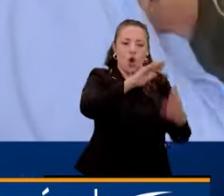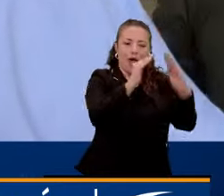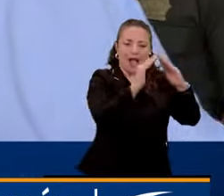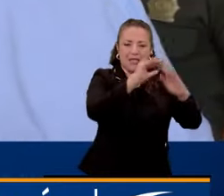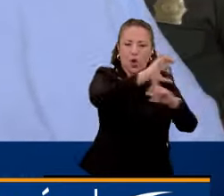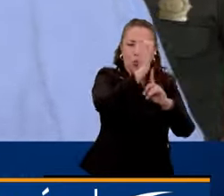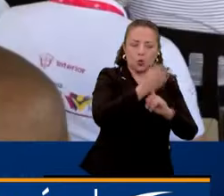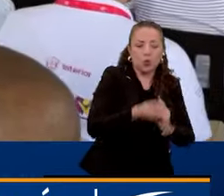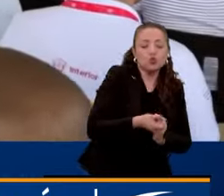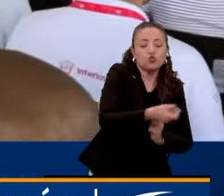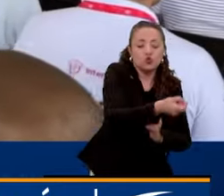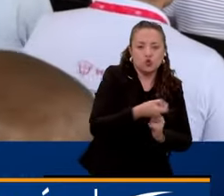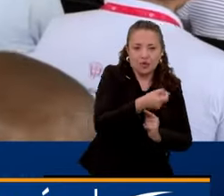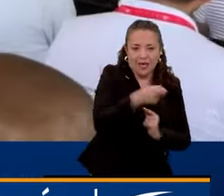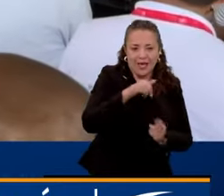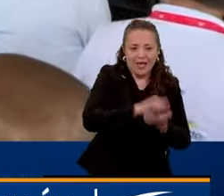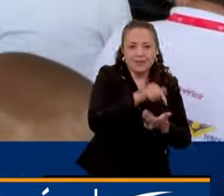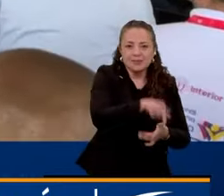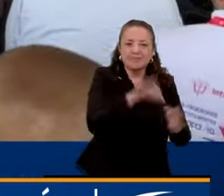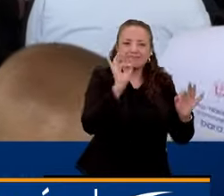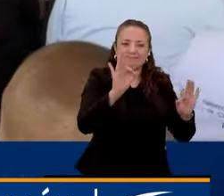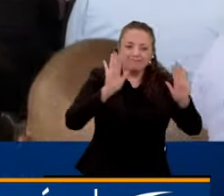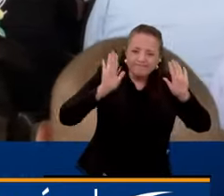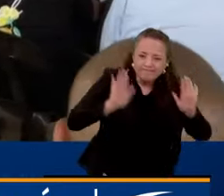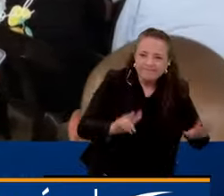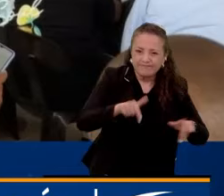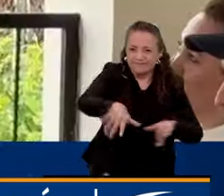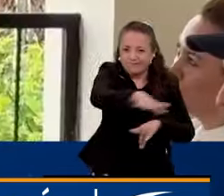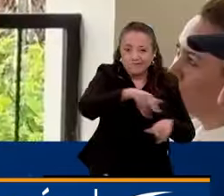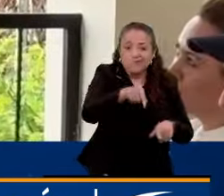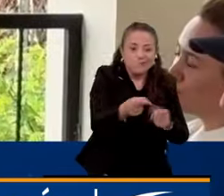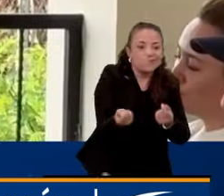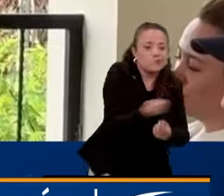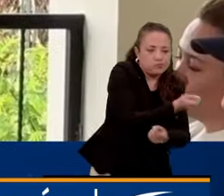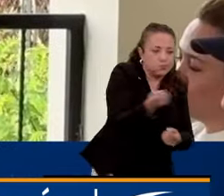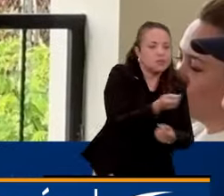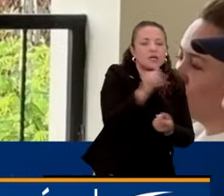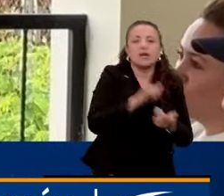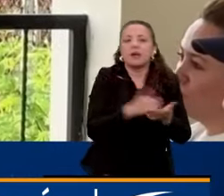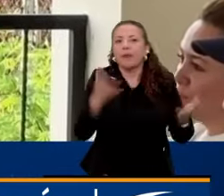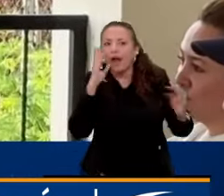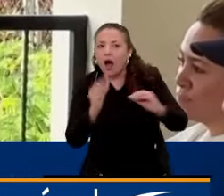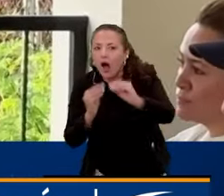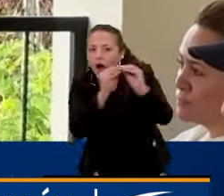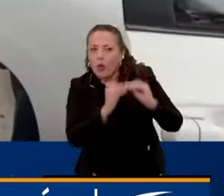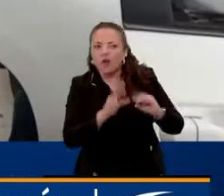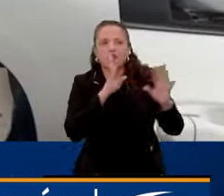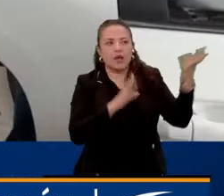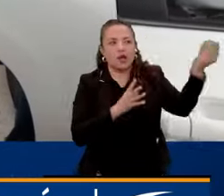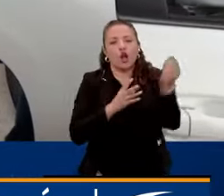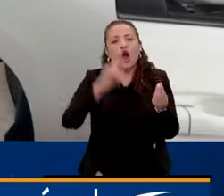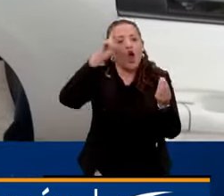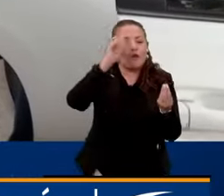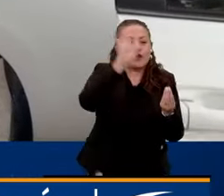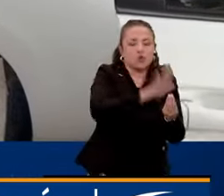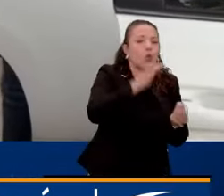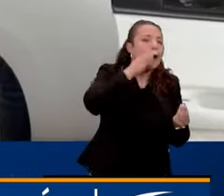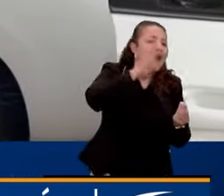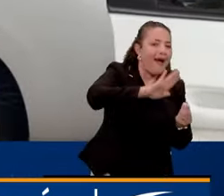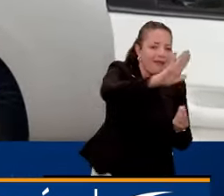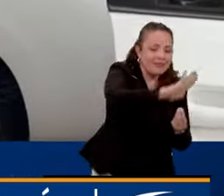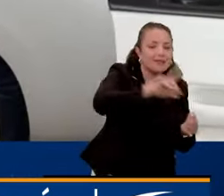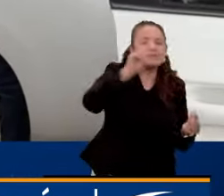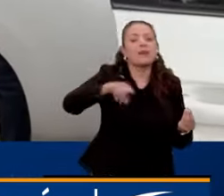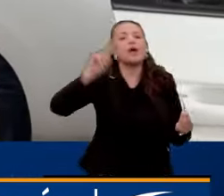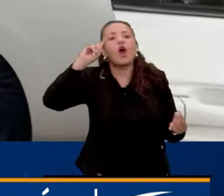un sector cercano a donde se desarrollan los bloqueos de o el paro minero para llegar a un acuerdo con el gobierno de caldas Y por supuesto para llegar también a un